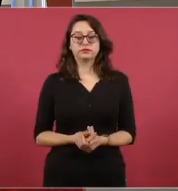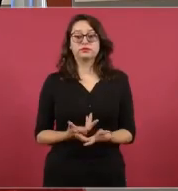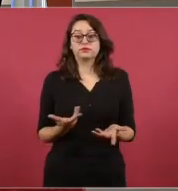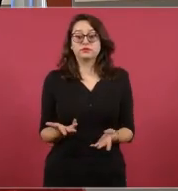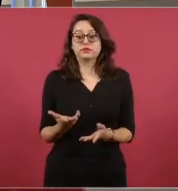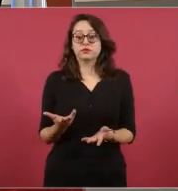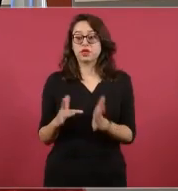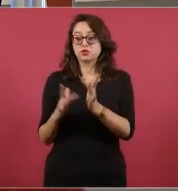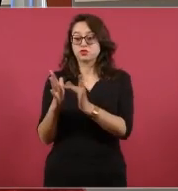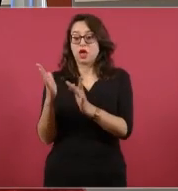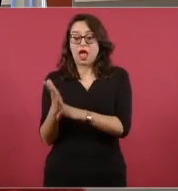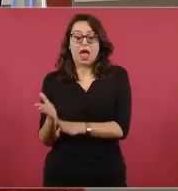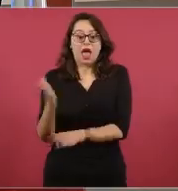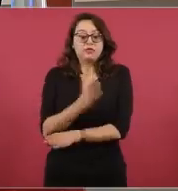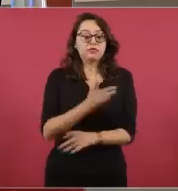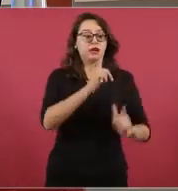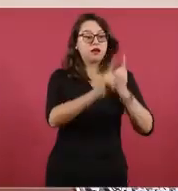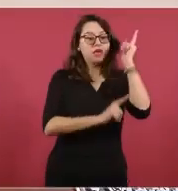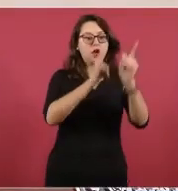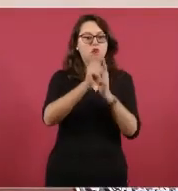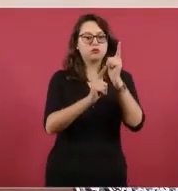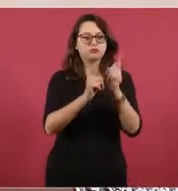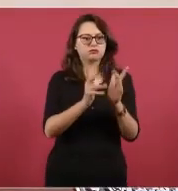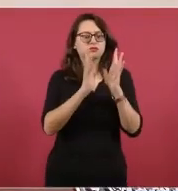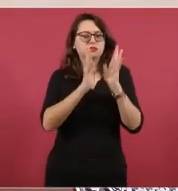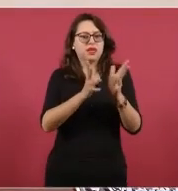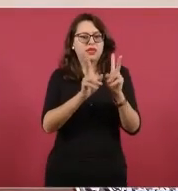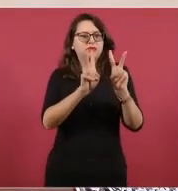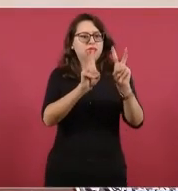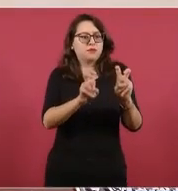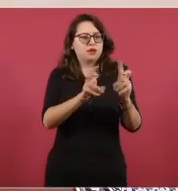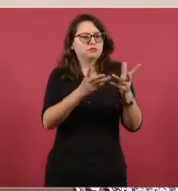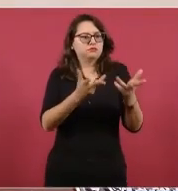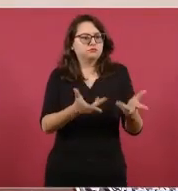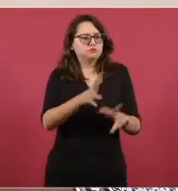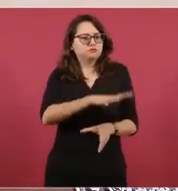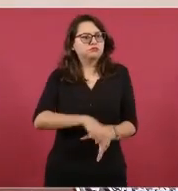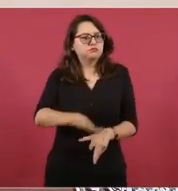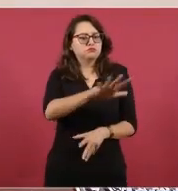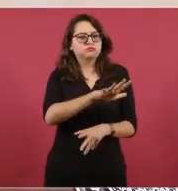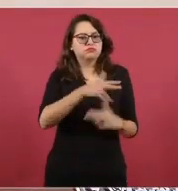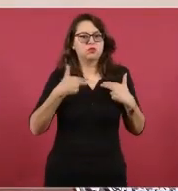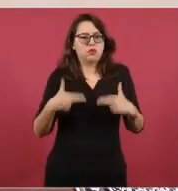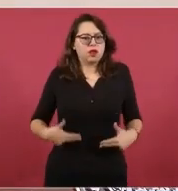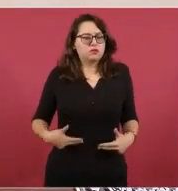es darle a cada quien según su trabajo.